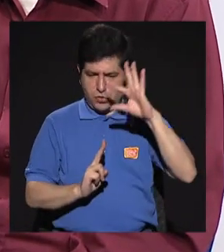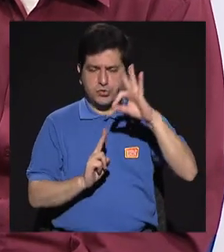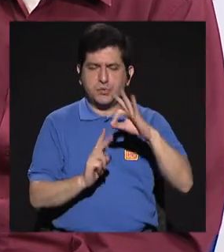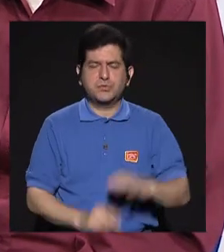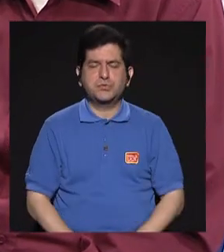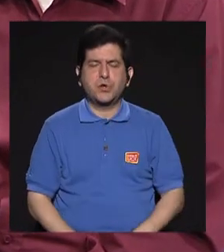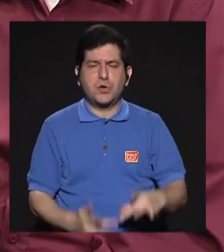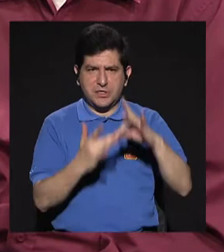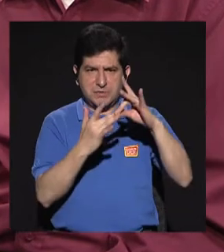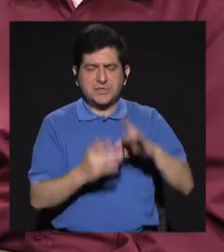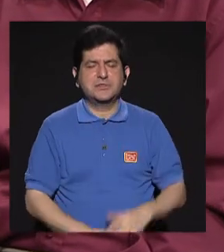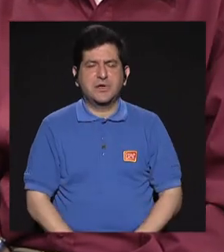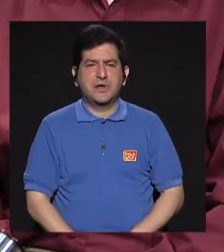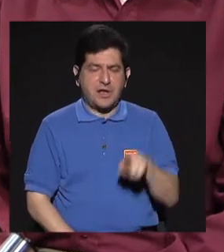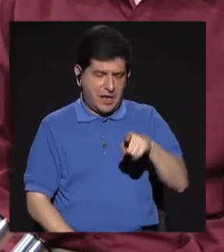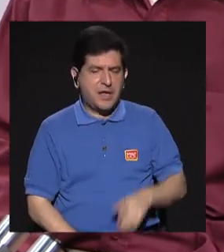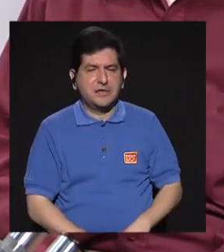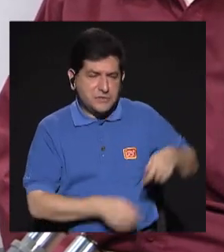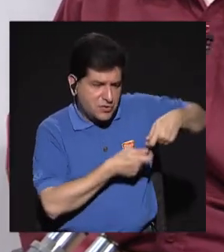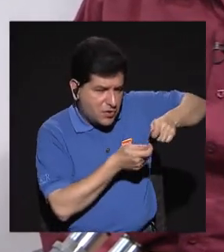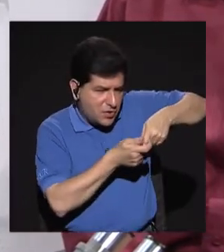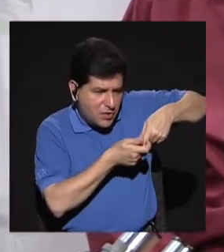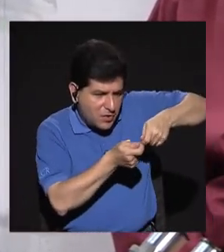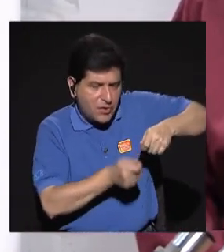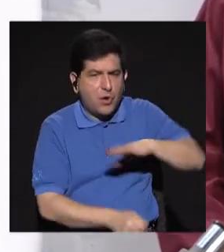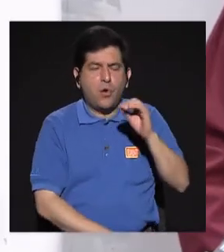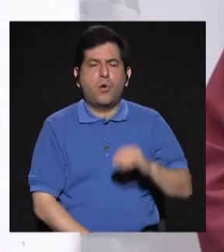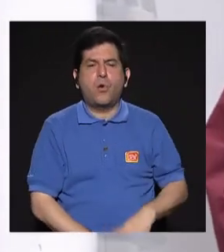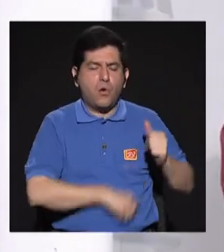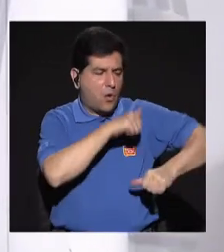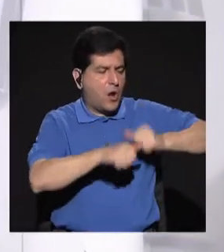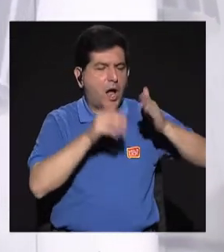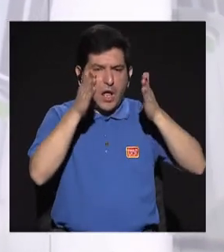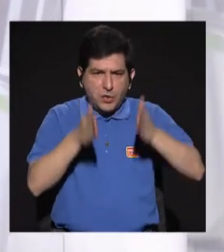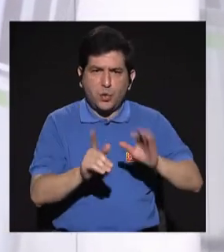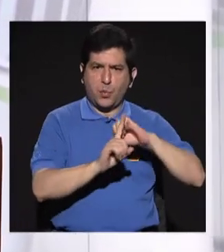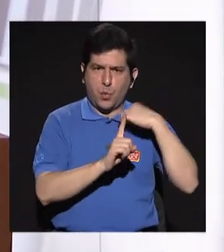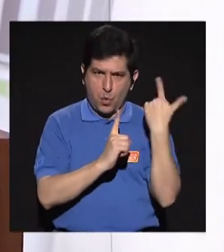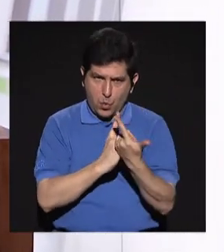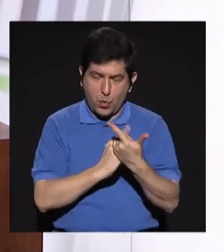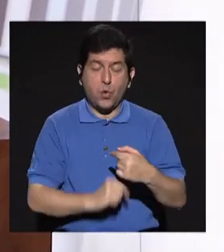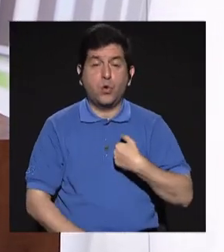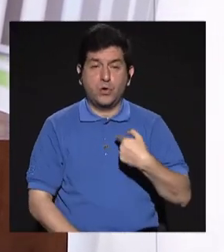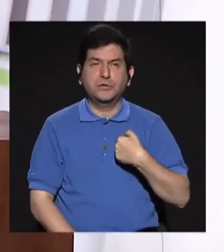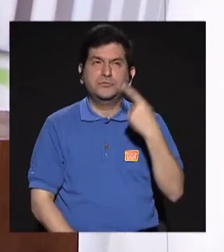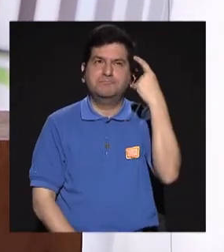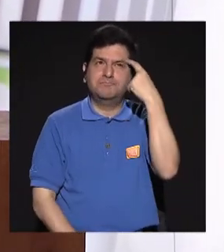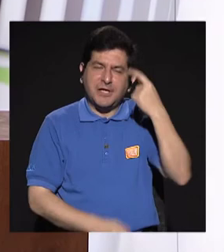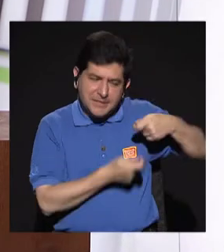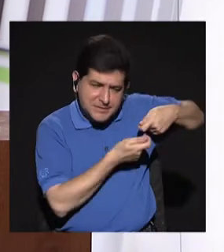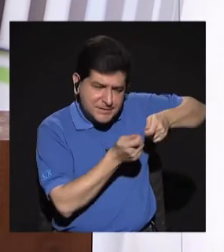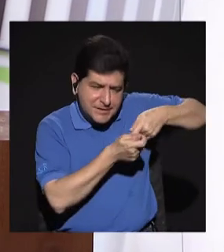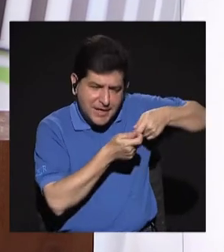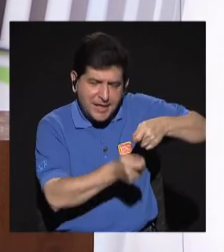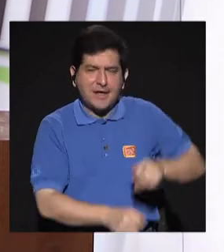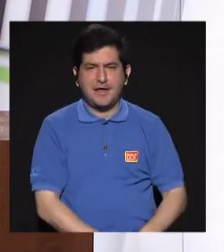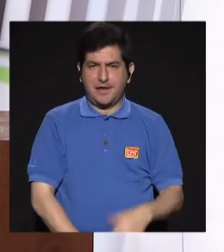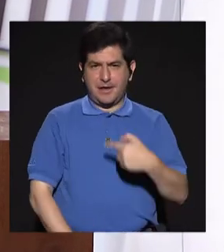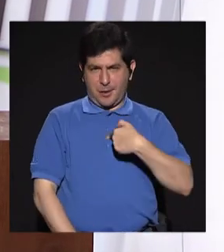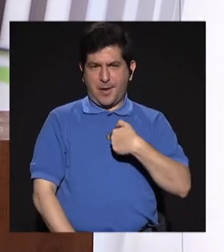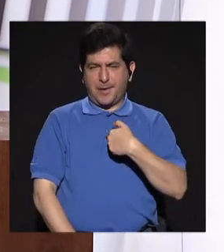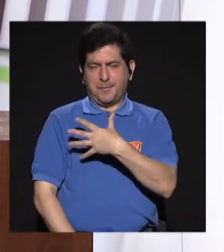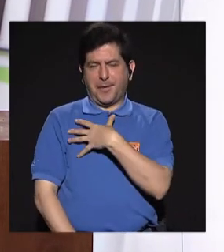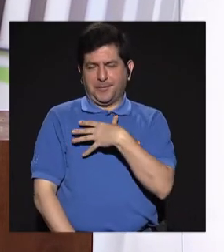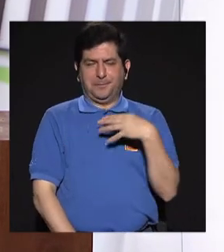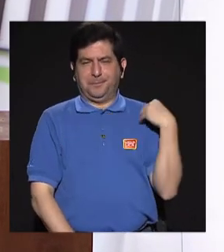tenemos las dos opciones de especializados como arqueólogos o como antropólogos sociales entonces bueno decidió obviamente por arqueología que es